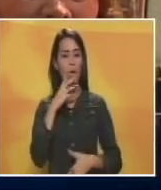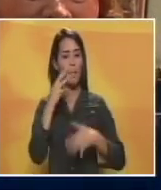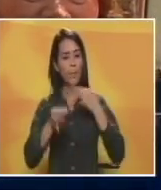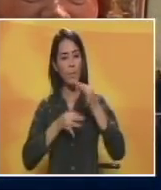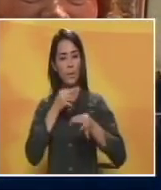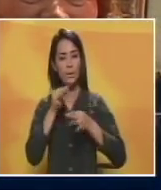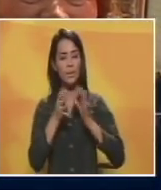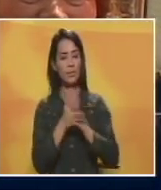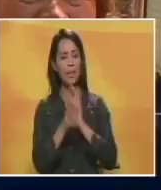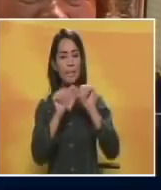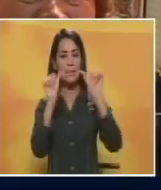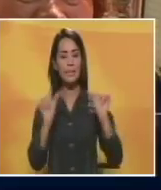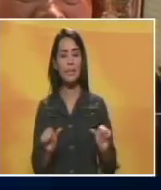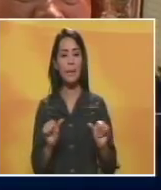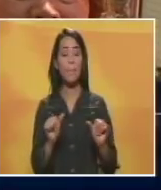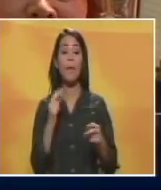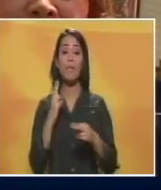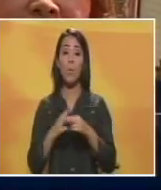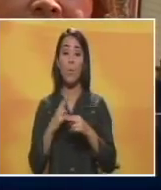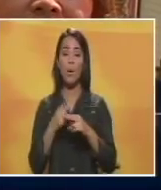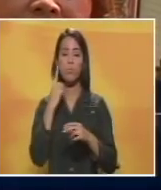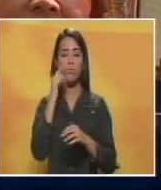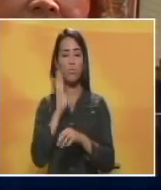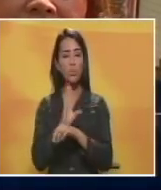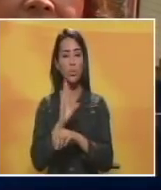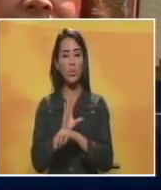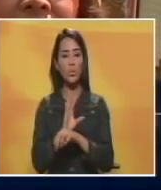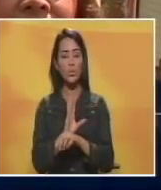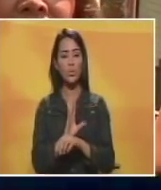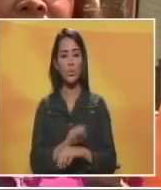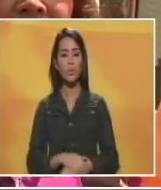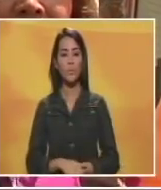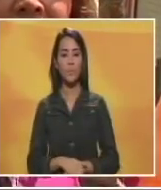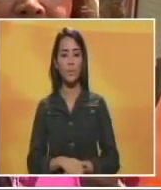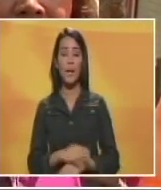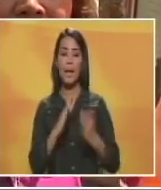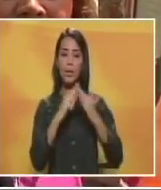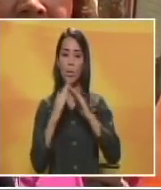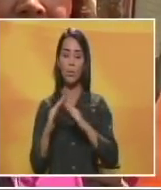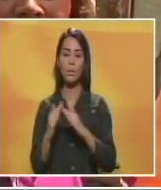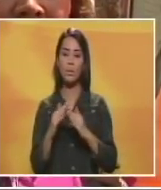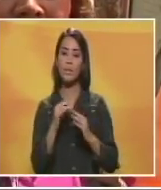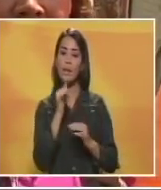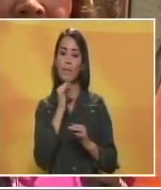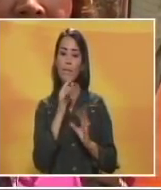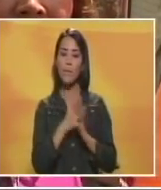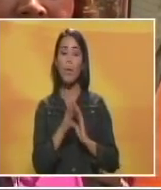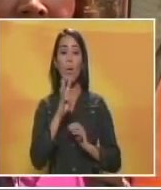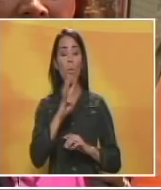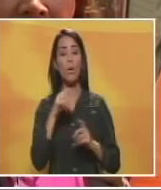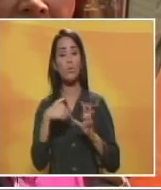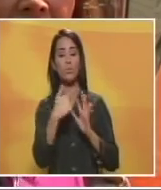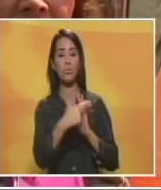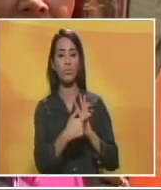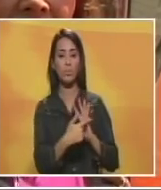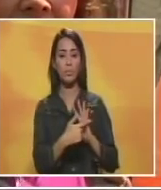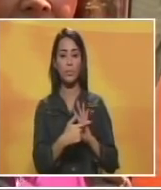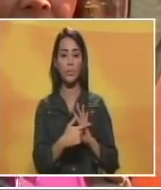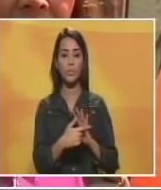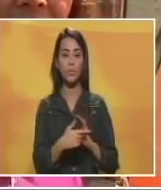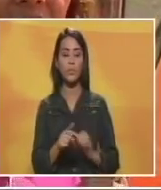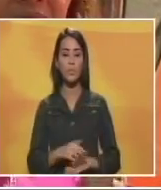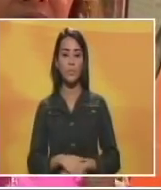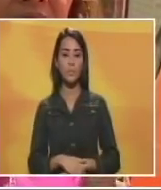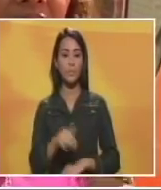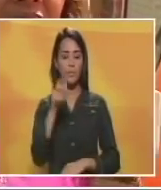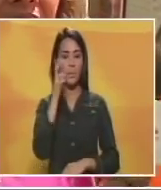sobre el sistema de activación de riesgo en la comunidad Brisas de Gamboa, donde desembocan 4 vertientes provenientes del Guaraíra